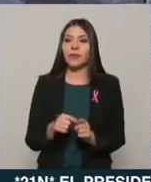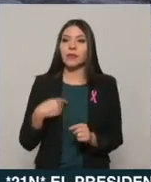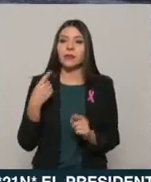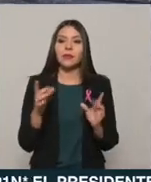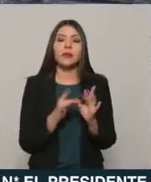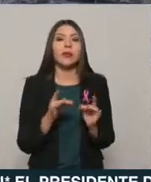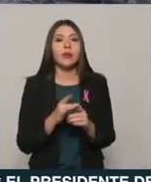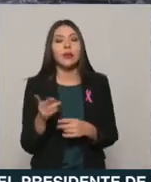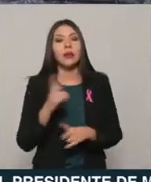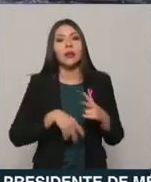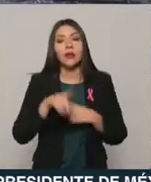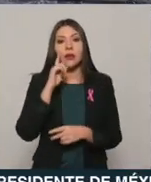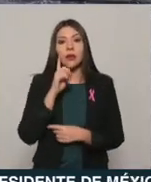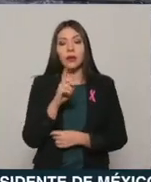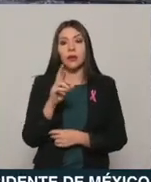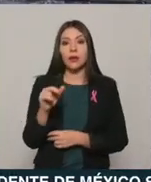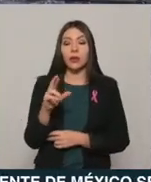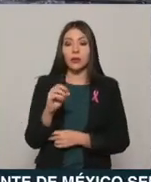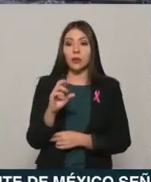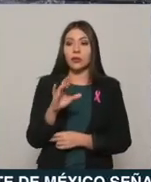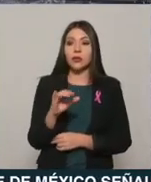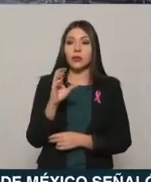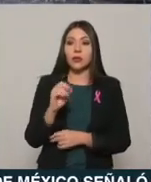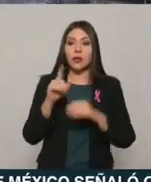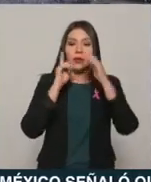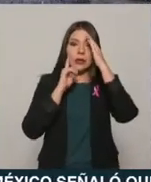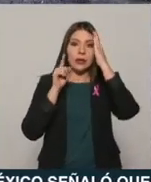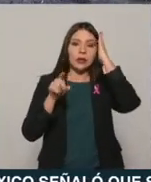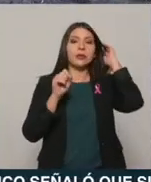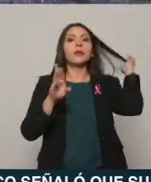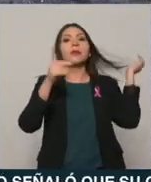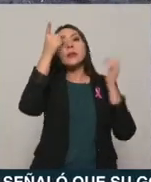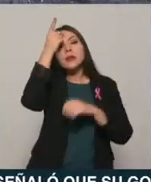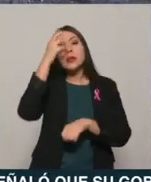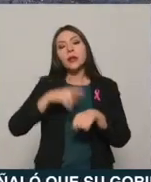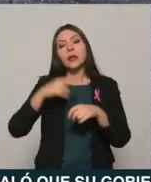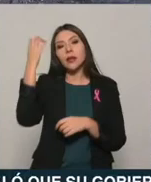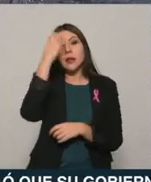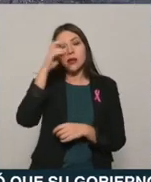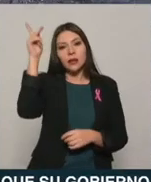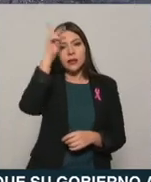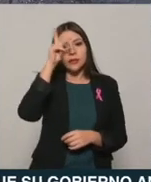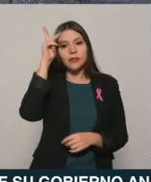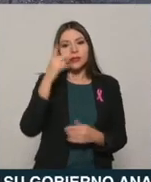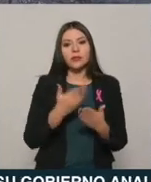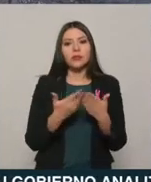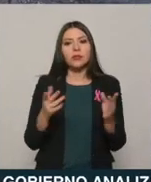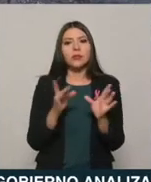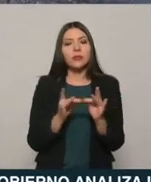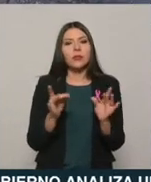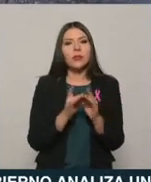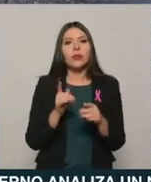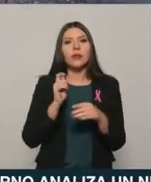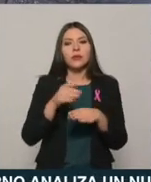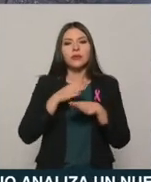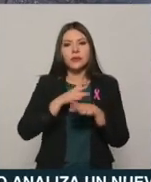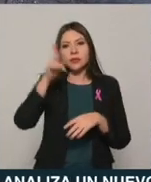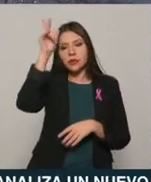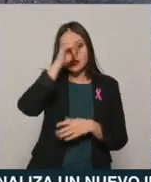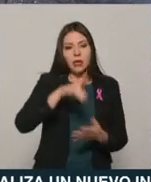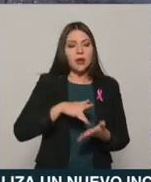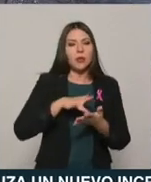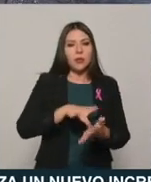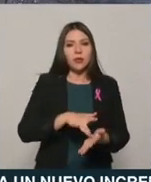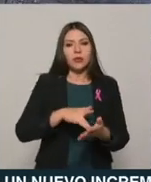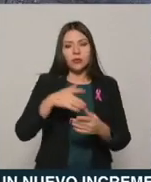Nos acompaña ya la doctora Rocío Estela López Orozco. Ella es subdirectora de Evaluación Psicológica, con quien hablaremos sobre la psicología para apoyo